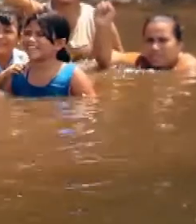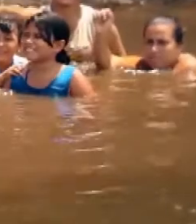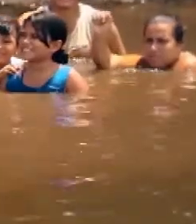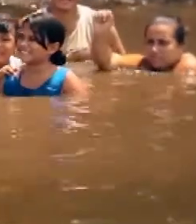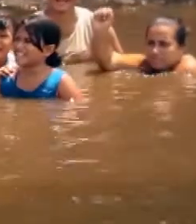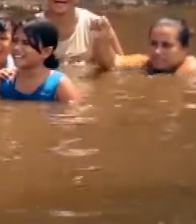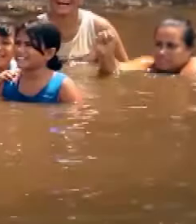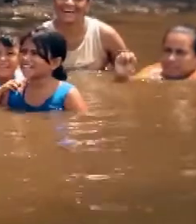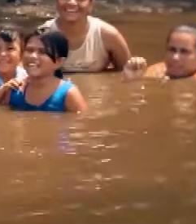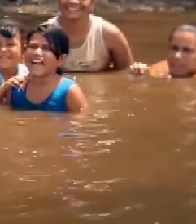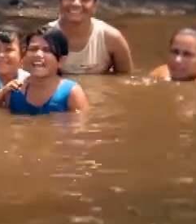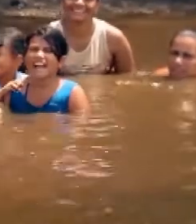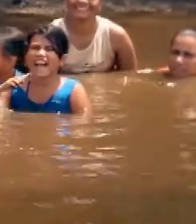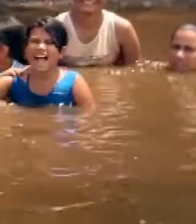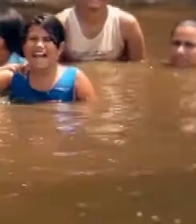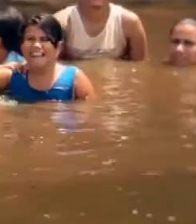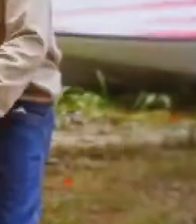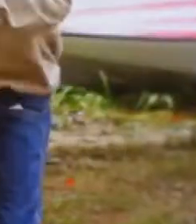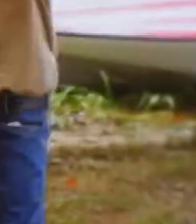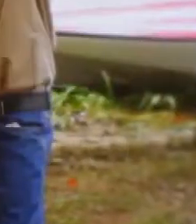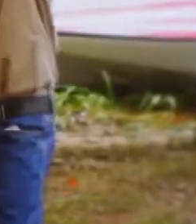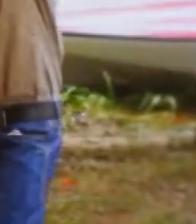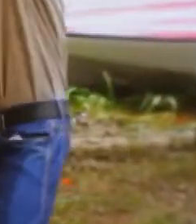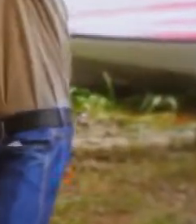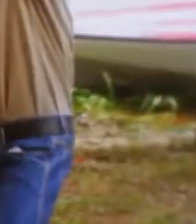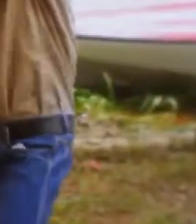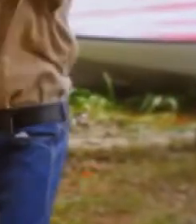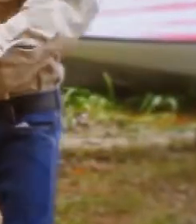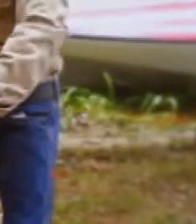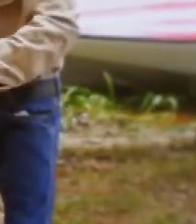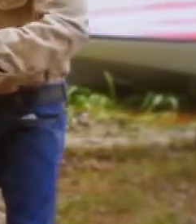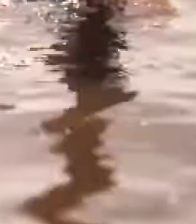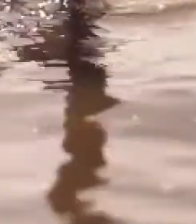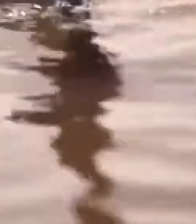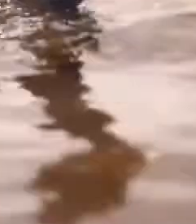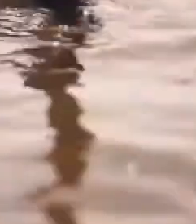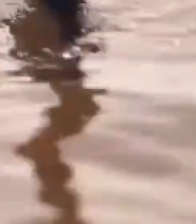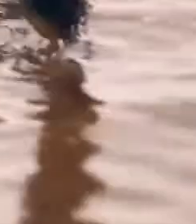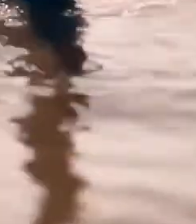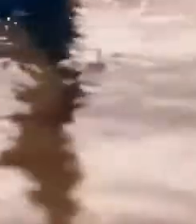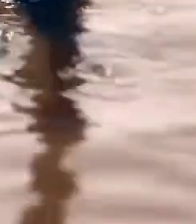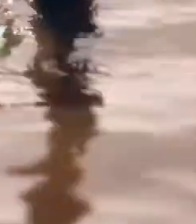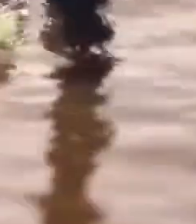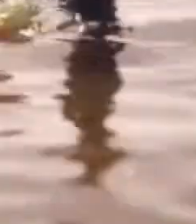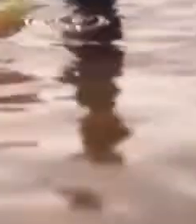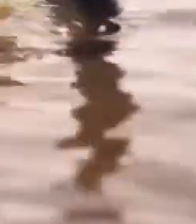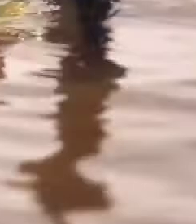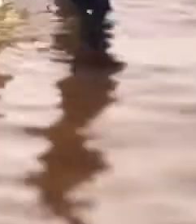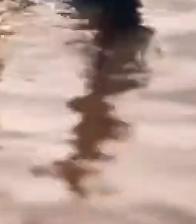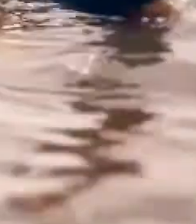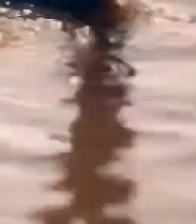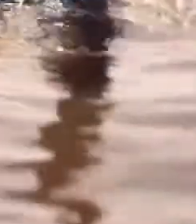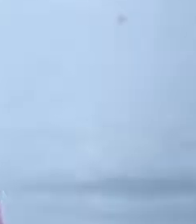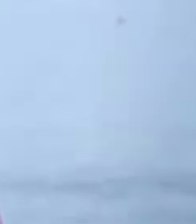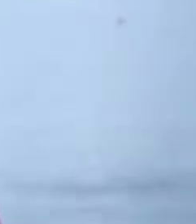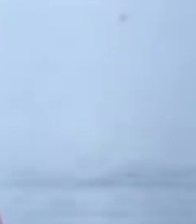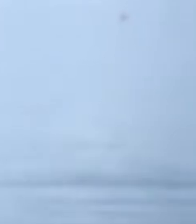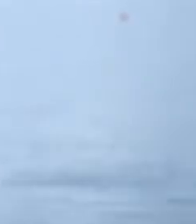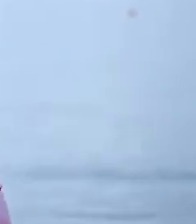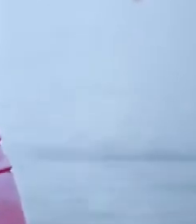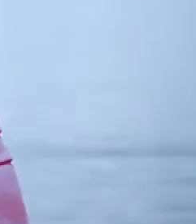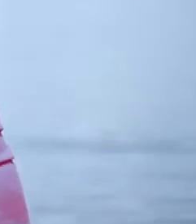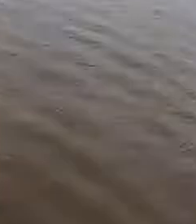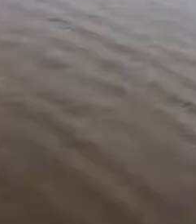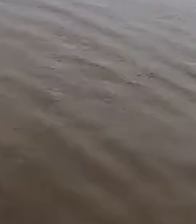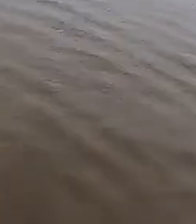¡Ey! ¡Cuidemos nuestra ciénaga! ¡Ey! ¡Cuidemos nuestra ciénaga! ¡Ey! ¡Cuidemos nuestra ciénaga!